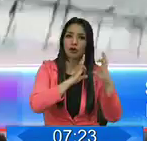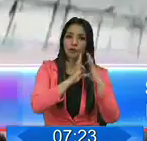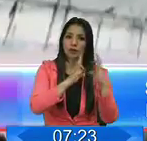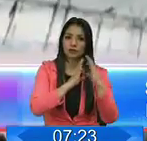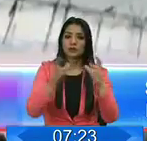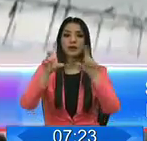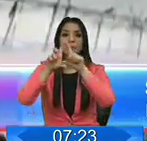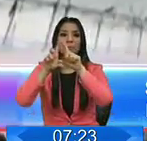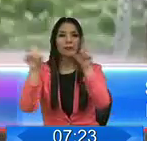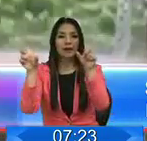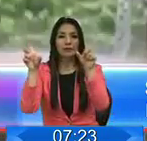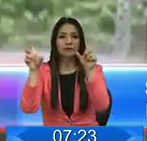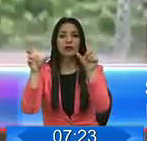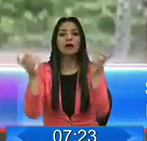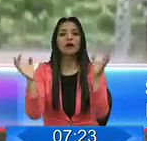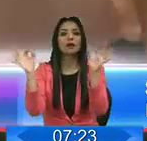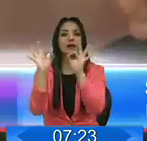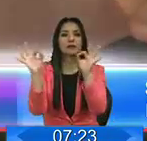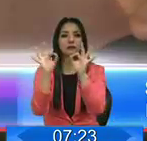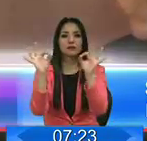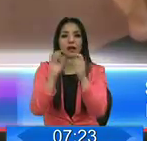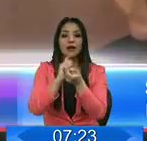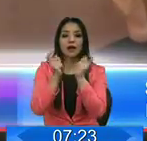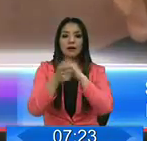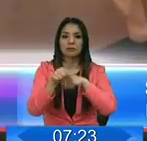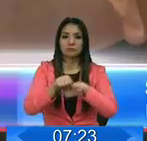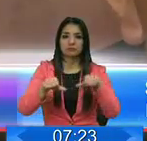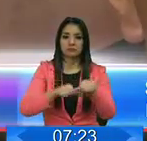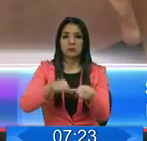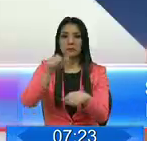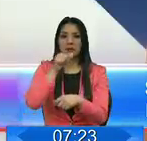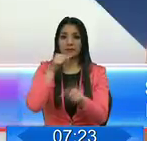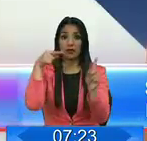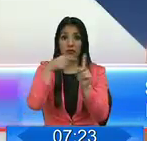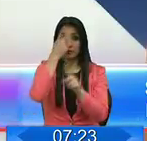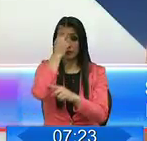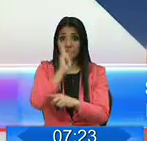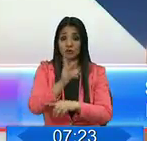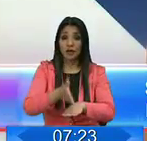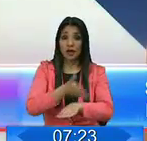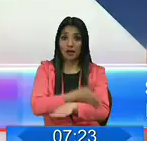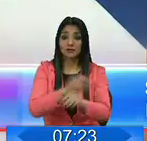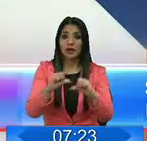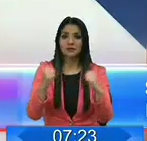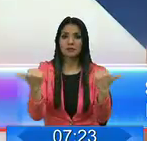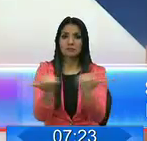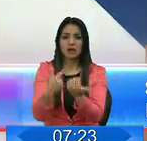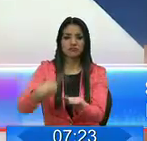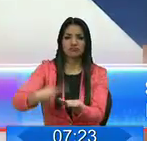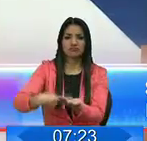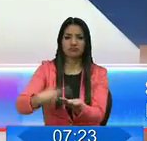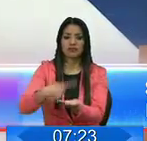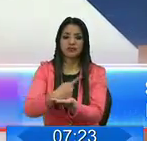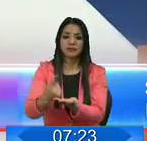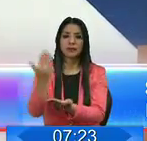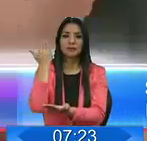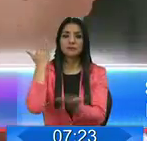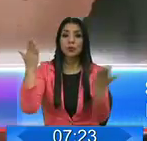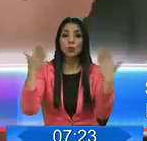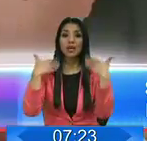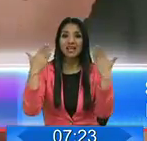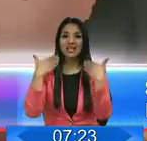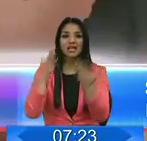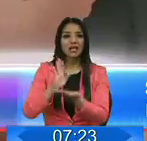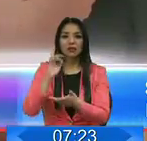electricidad al sector privado, una decisión que la tomó el gremio tras una asamblea nacional realizada la semana pasada en Guayaquil. Que en los